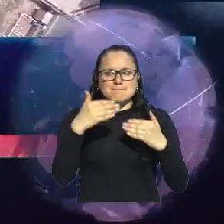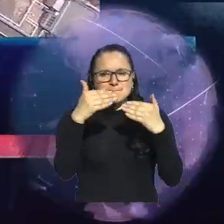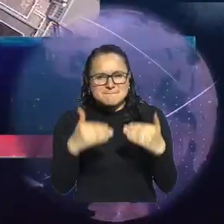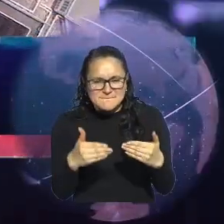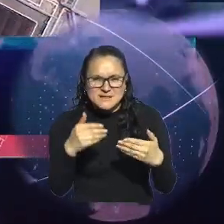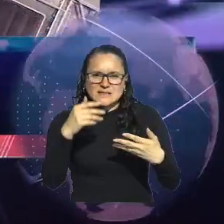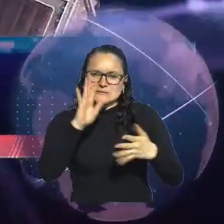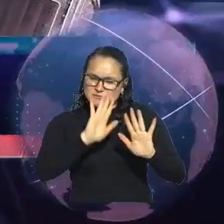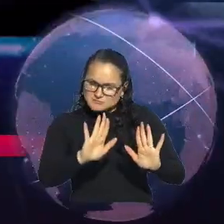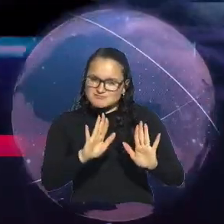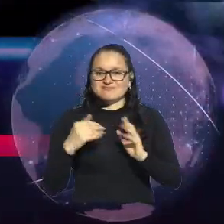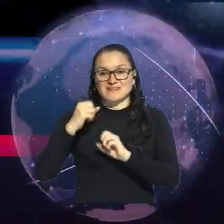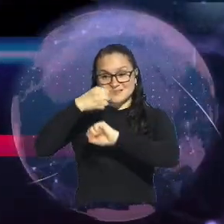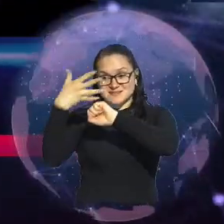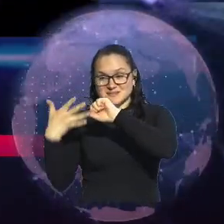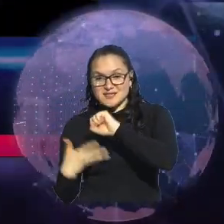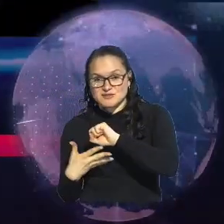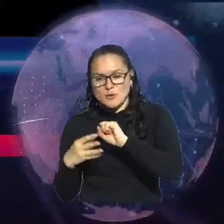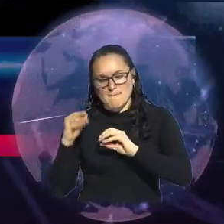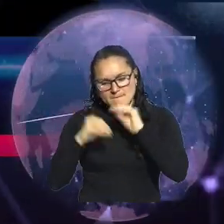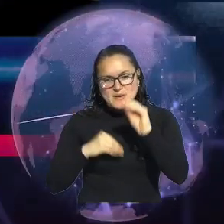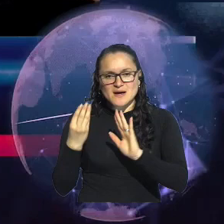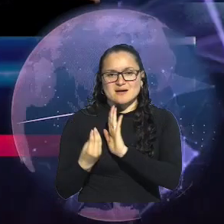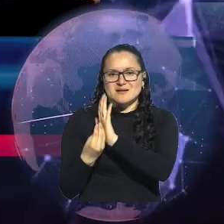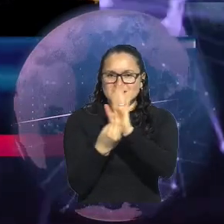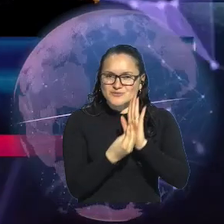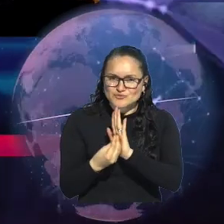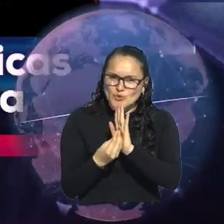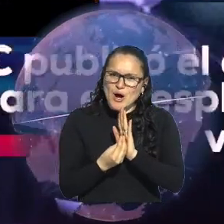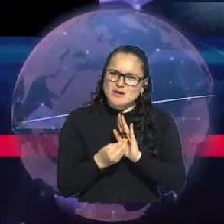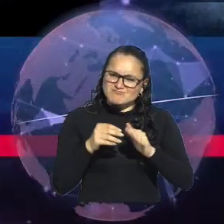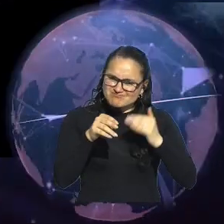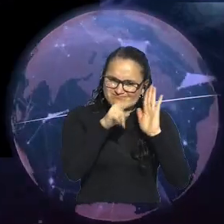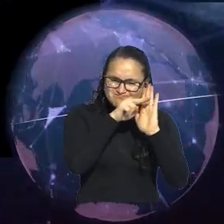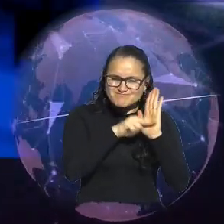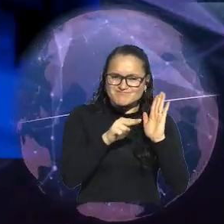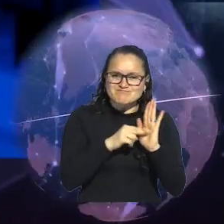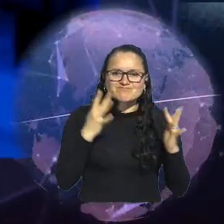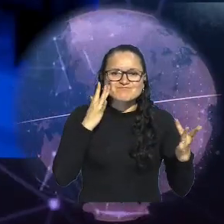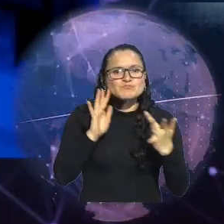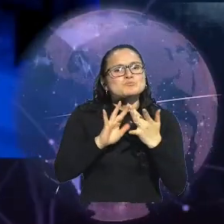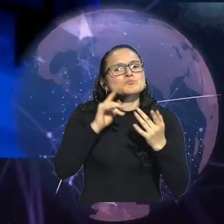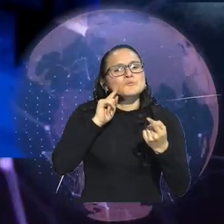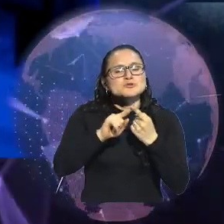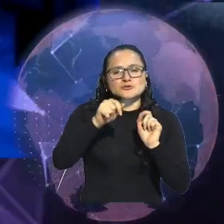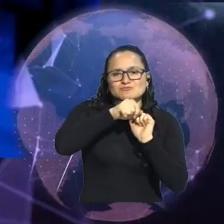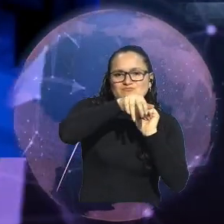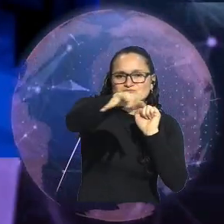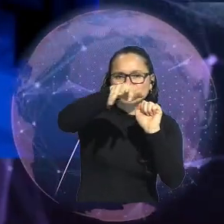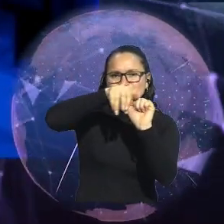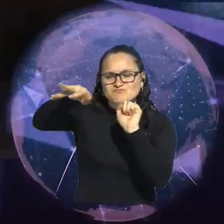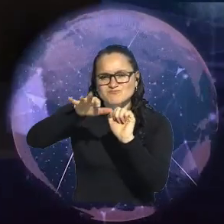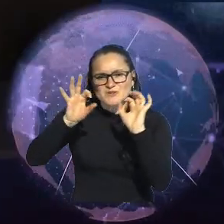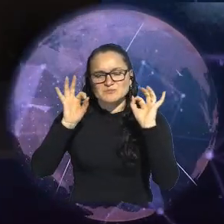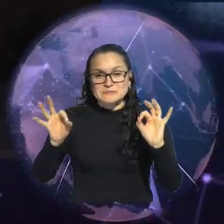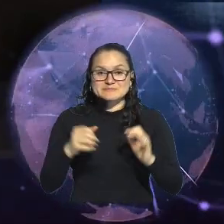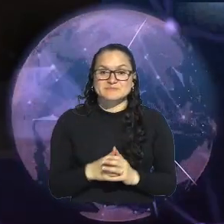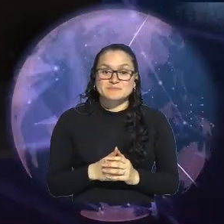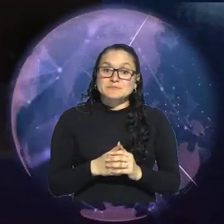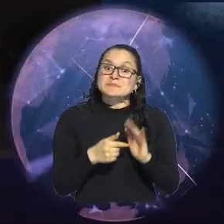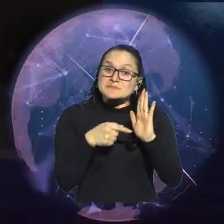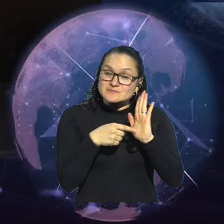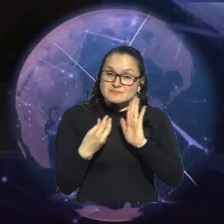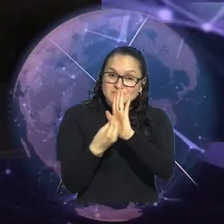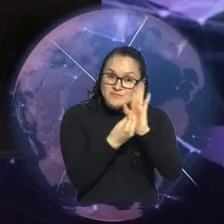actualizó el código de buenas prácticas para el despliegue de infraestructura con la publicación de este documento de buenas prácticas